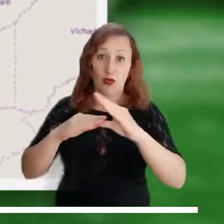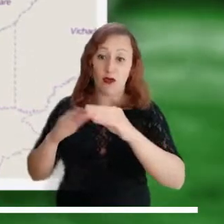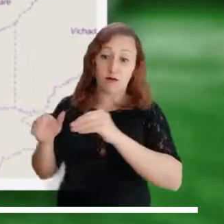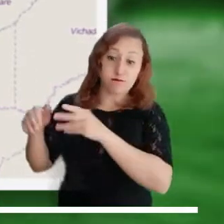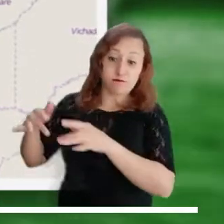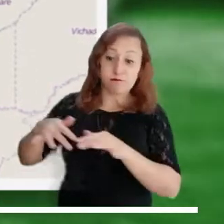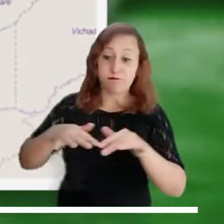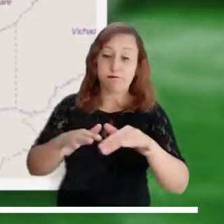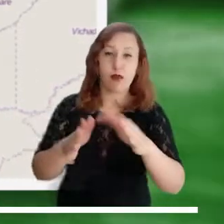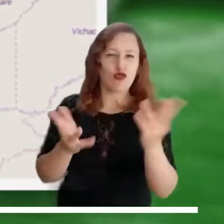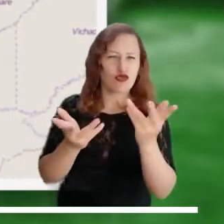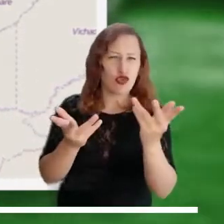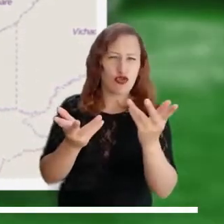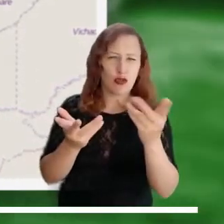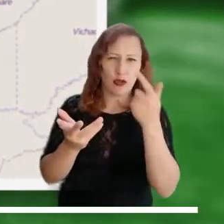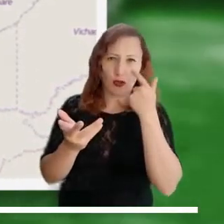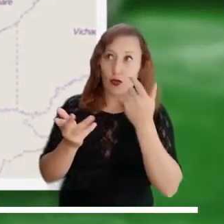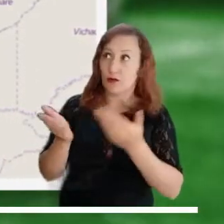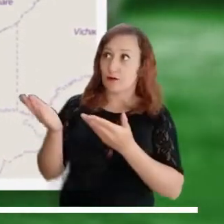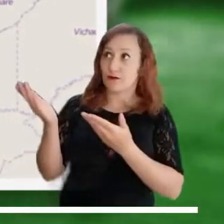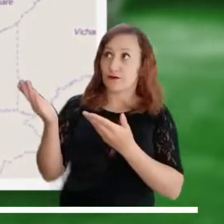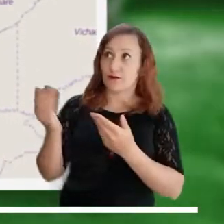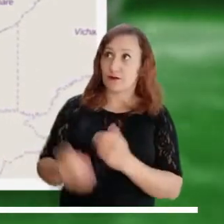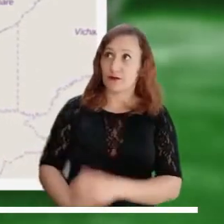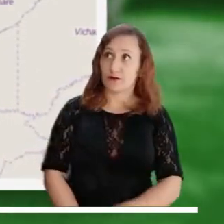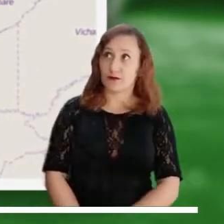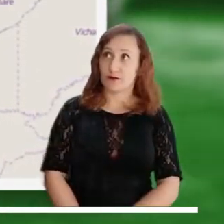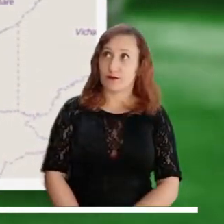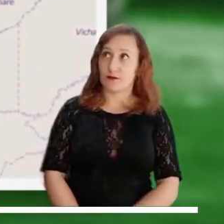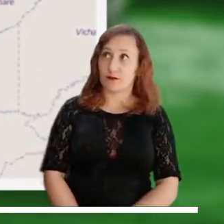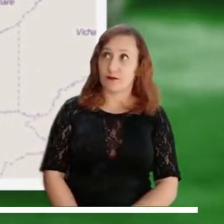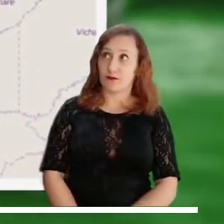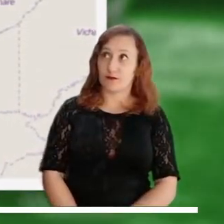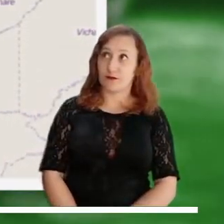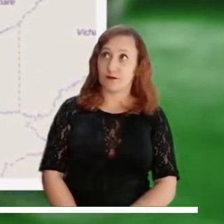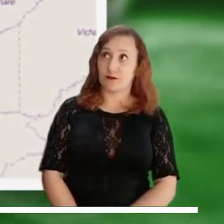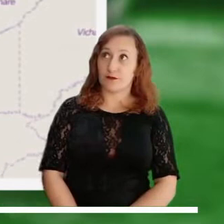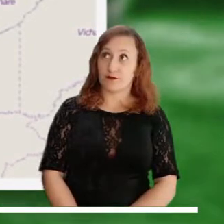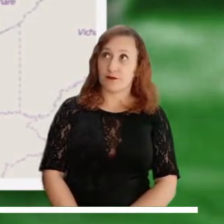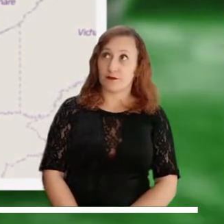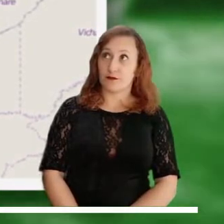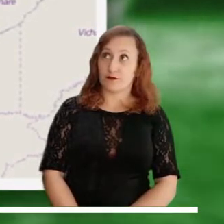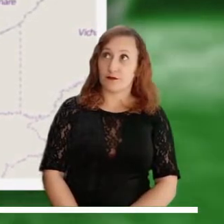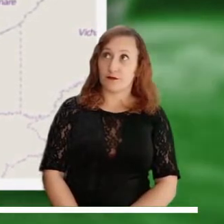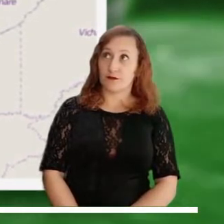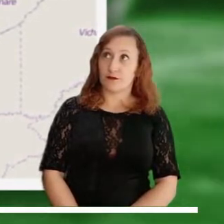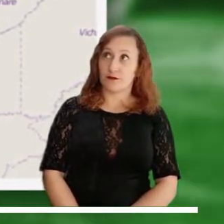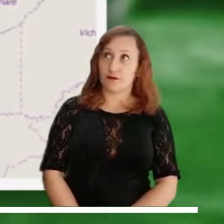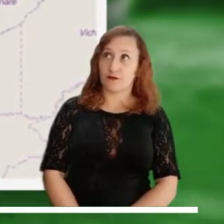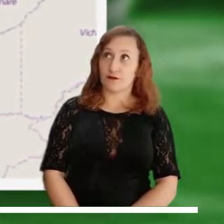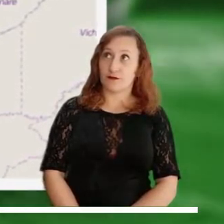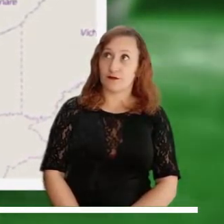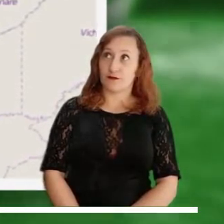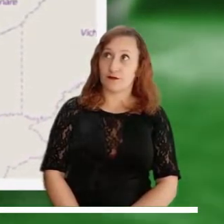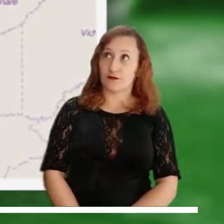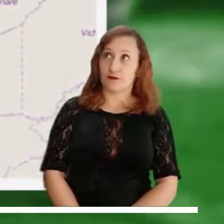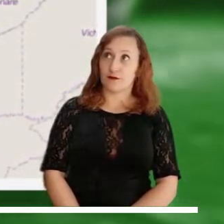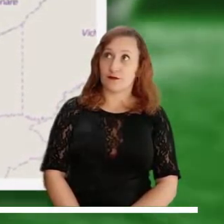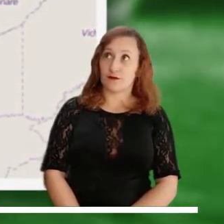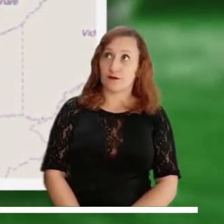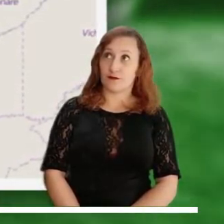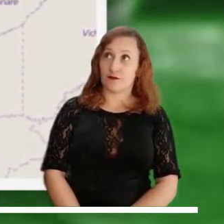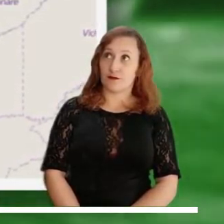del caudal del río Cauca a través del sector Cara de Gato, ubicado en el municipio de San Jacinto del Cauca, en el sur de